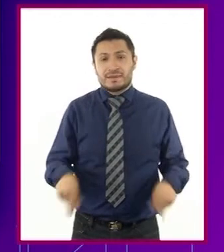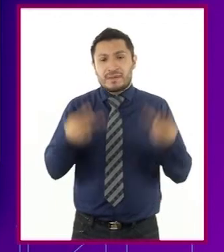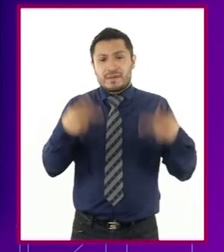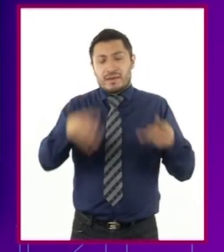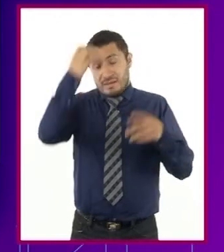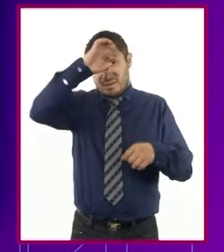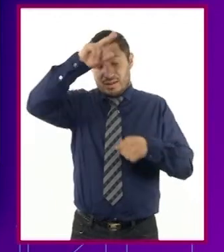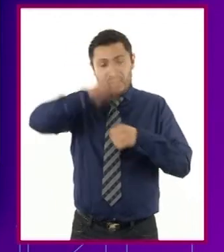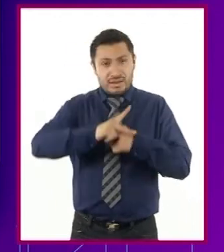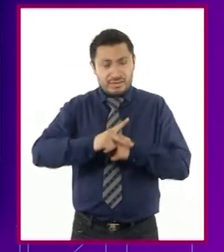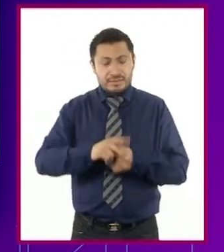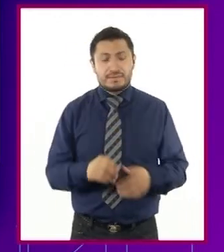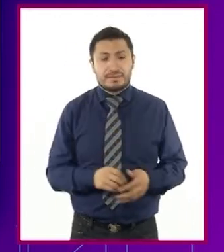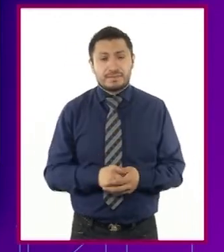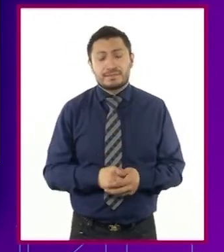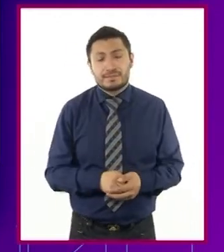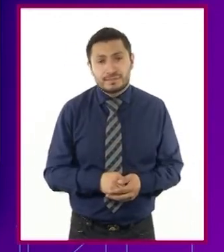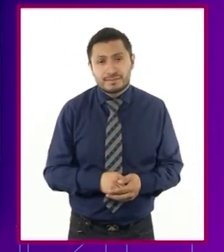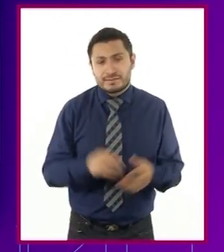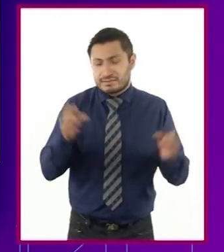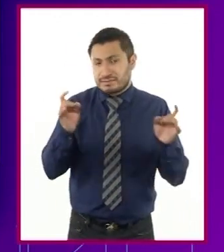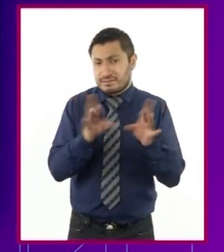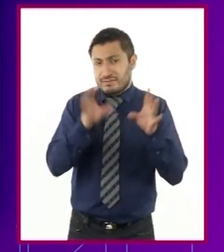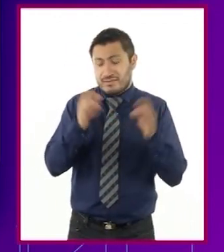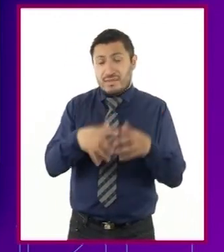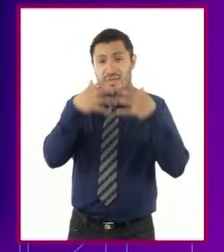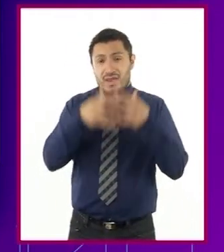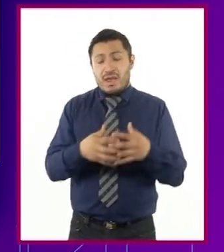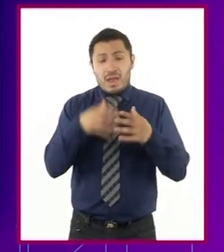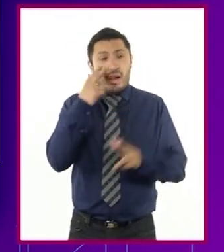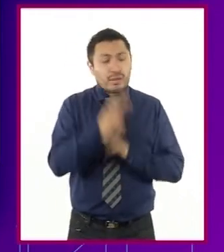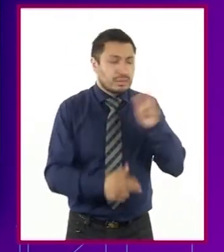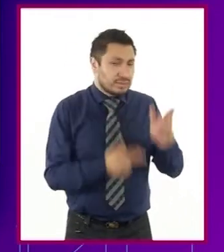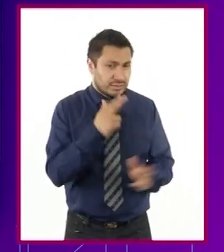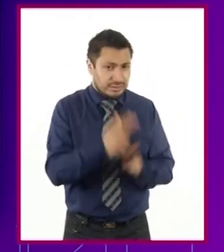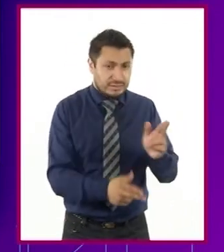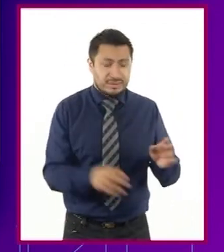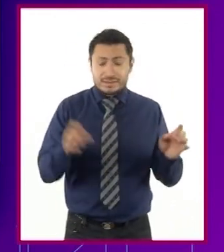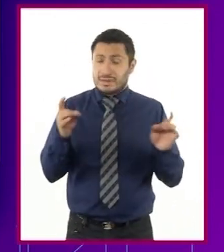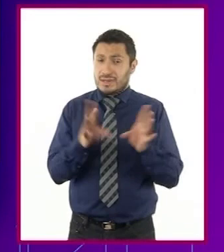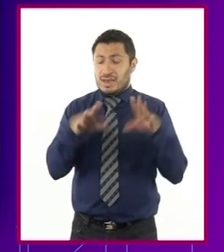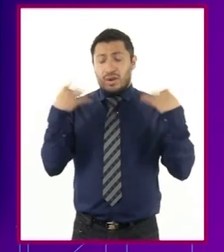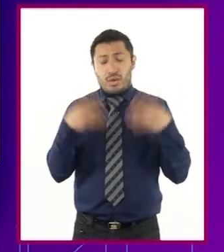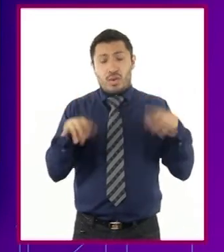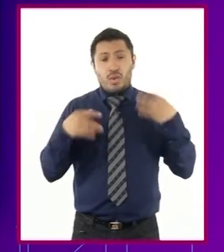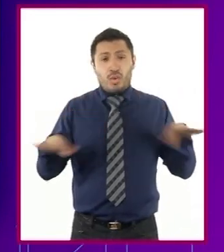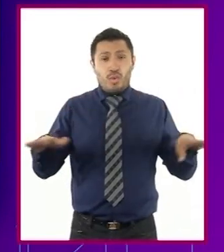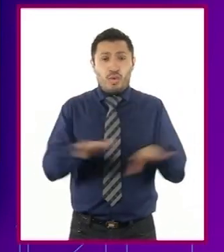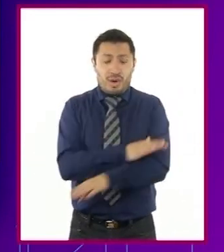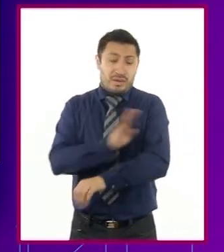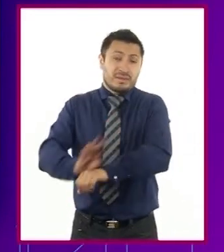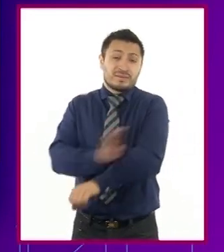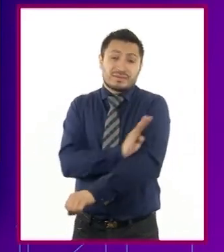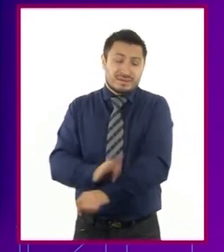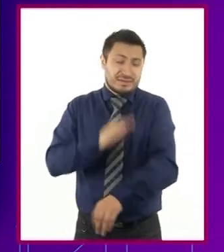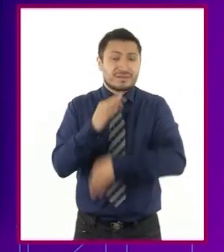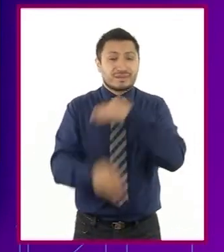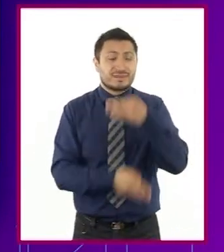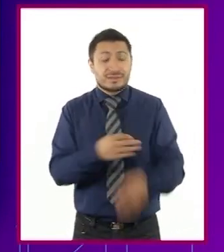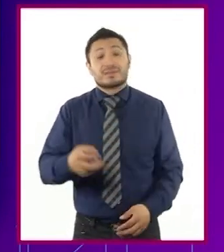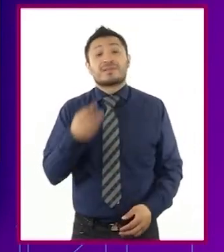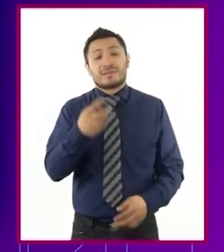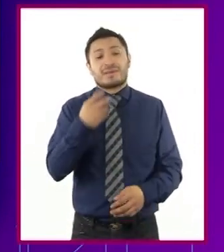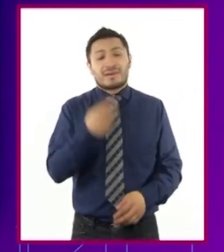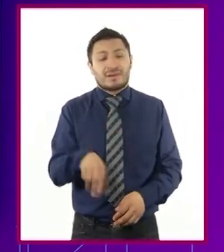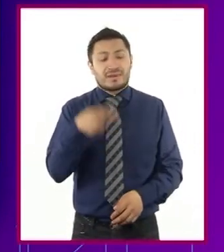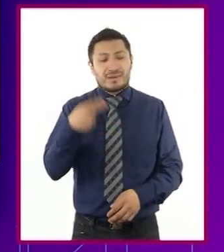Europa. La aparición de la máquina de vapor provocó un gran cambio que favoreció la producción. A este